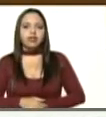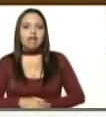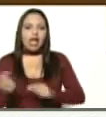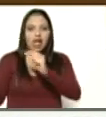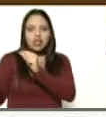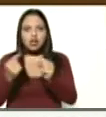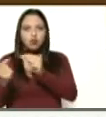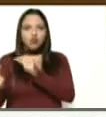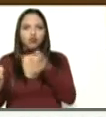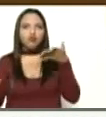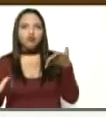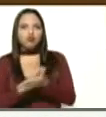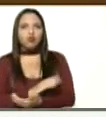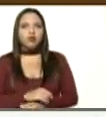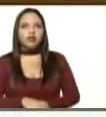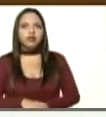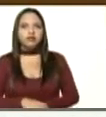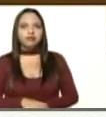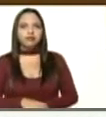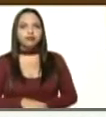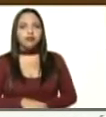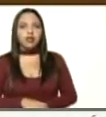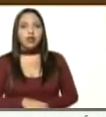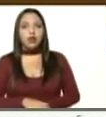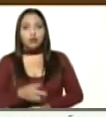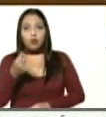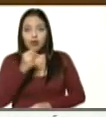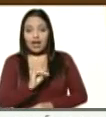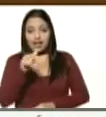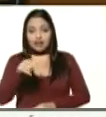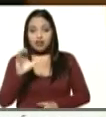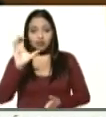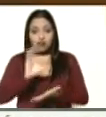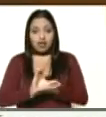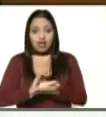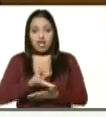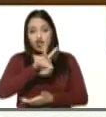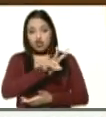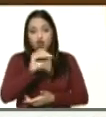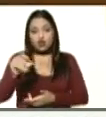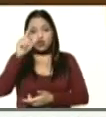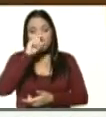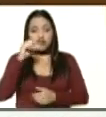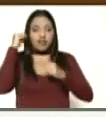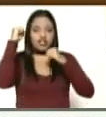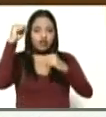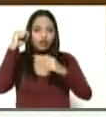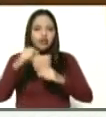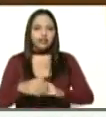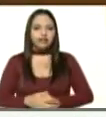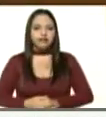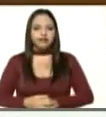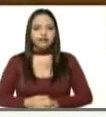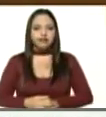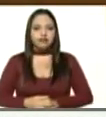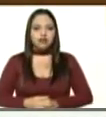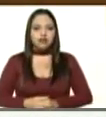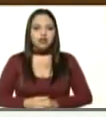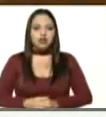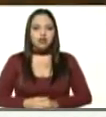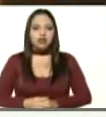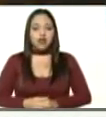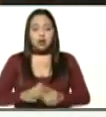discutir sobre lo que ocurrió en esta ciudad hace 200 años. Es una victoria contra el Imperio